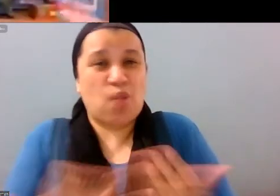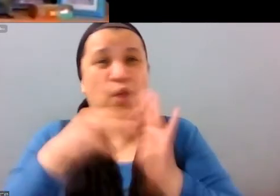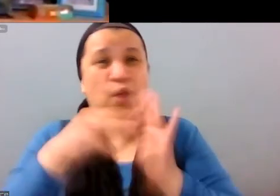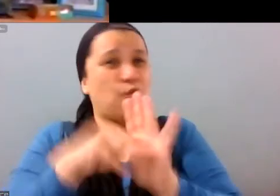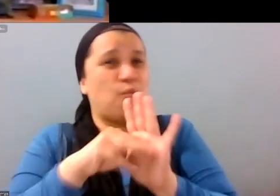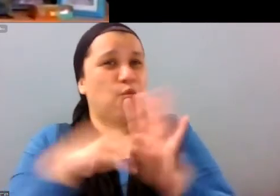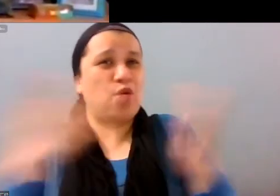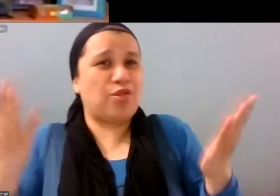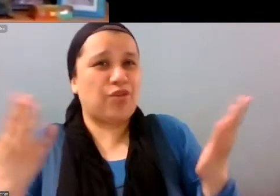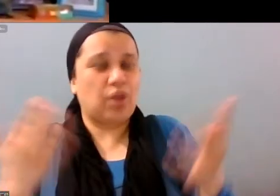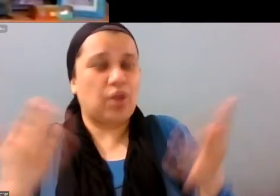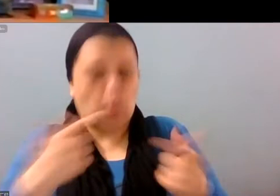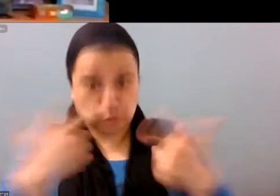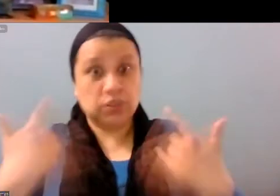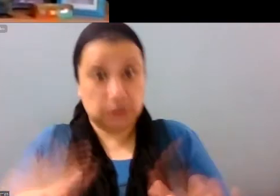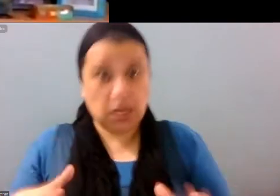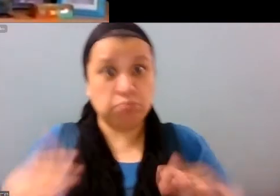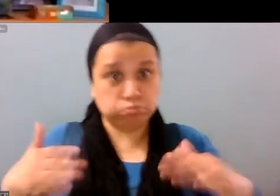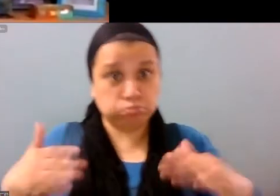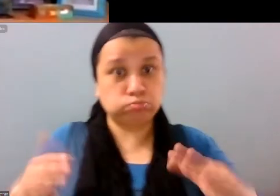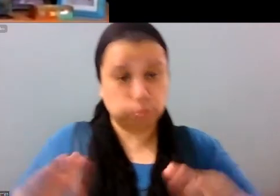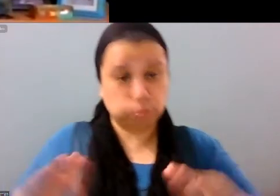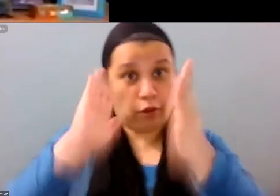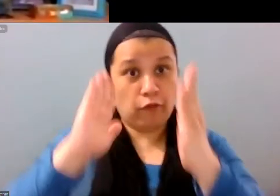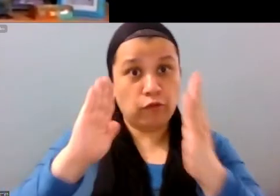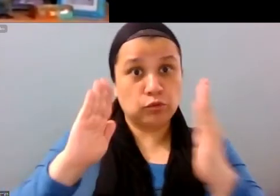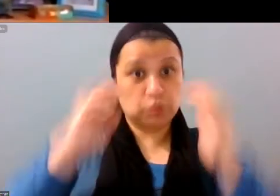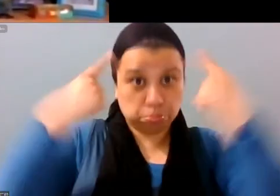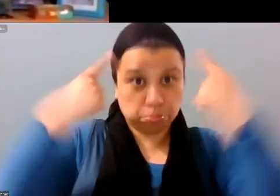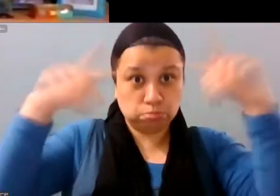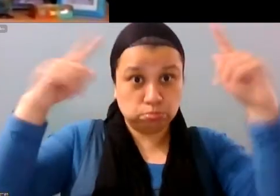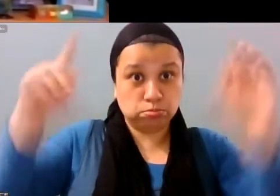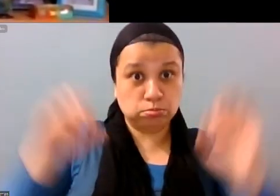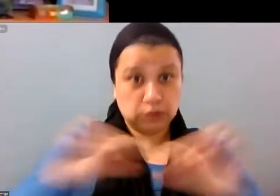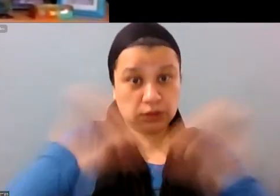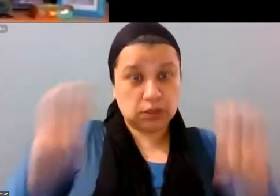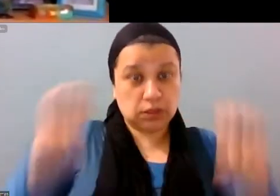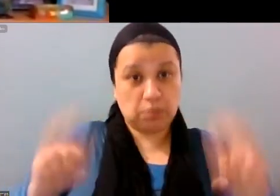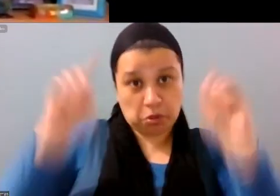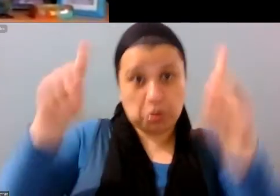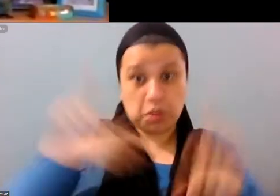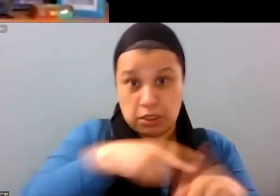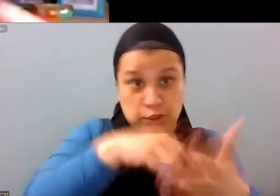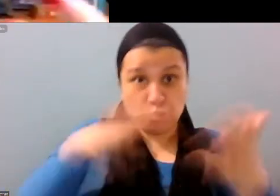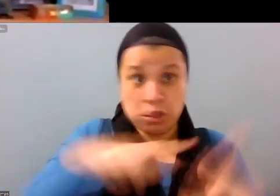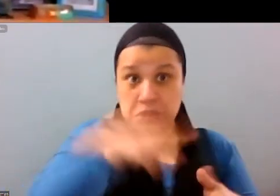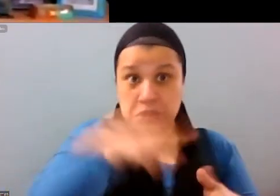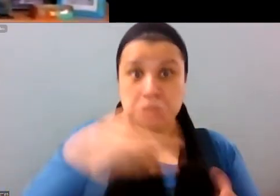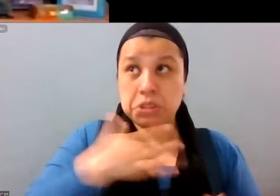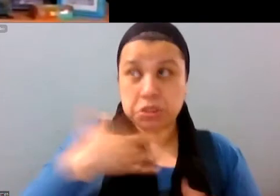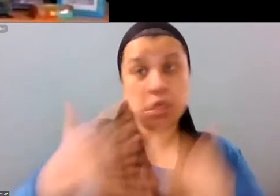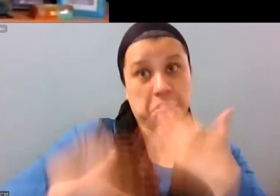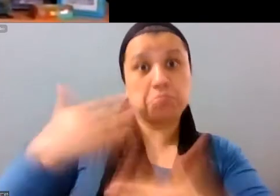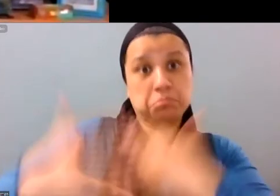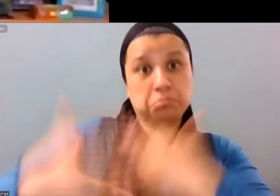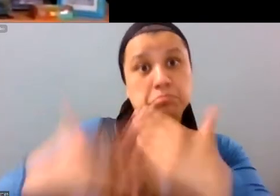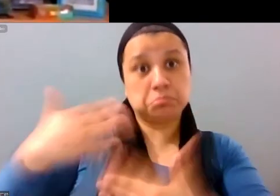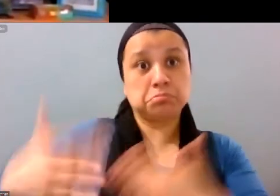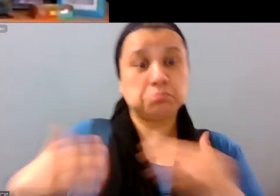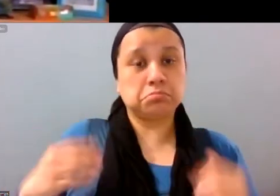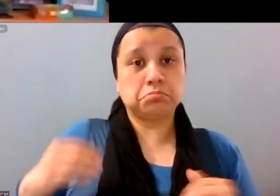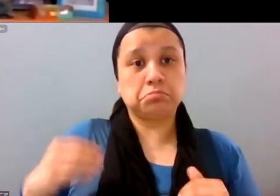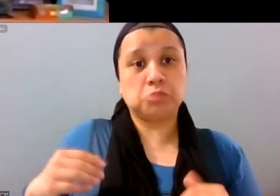enfrentar con éxito el proceso educativo se sienten parte de este proceso usted ha